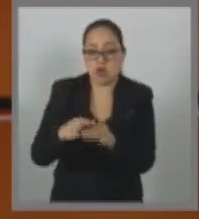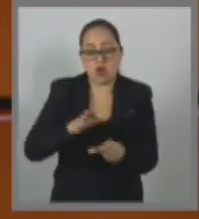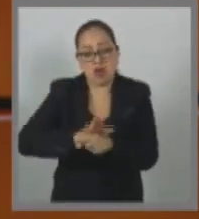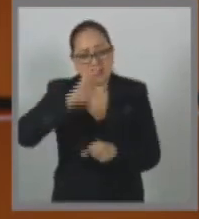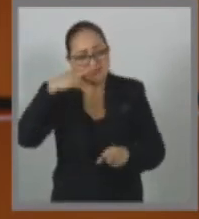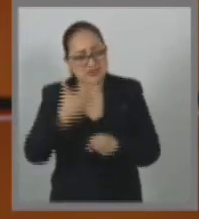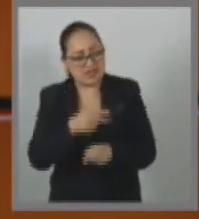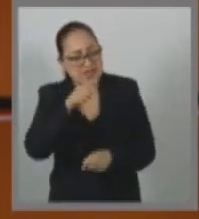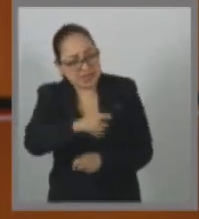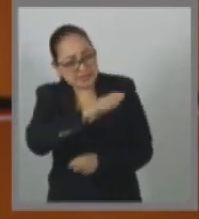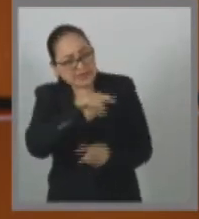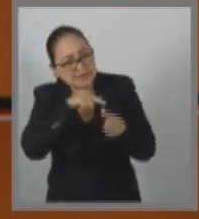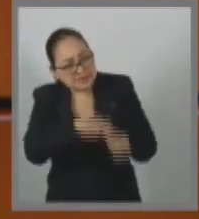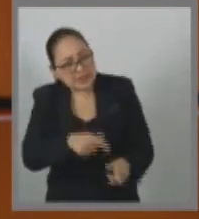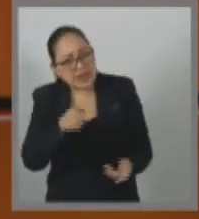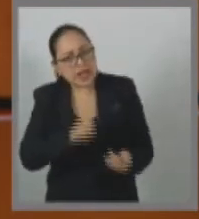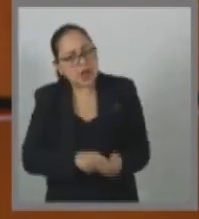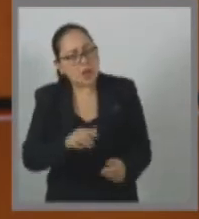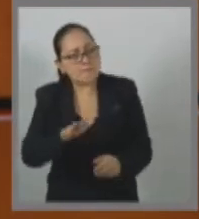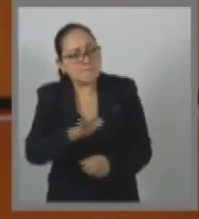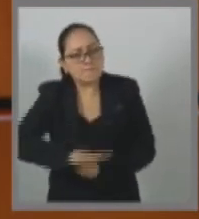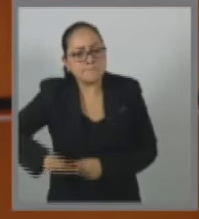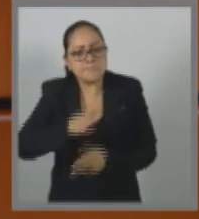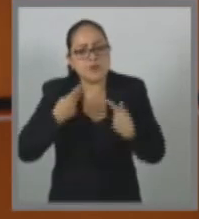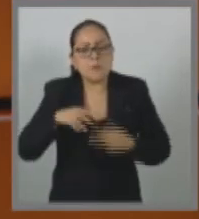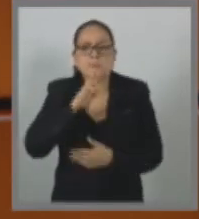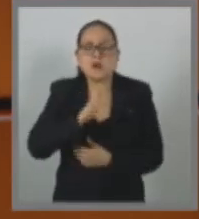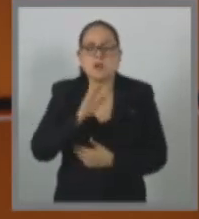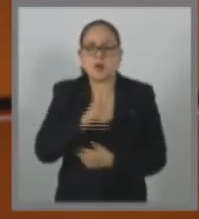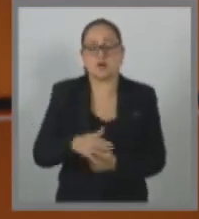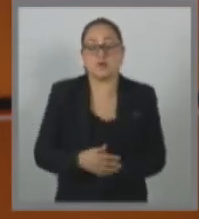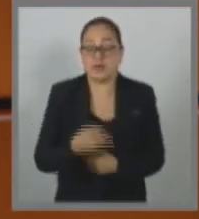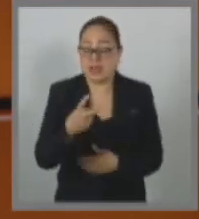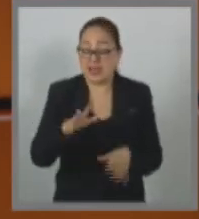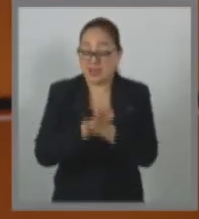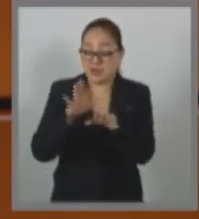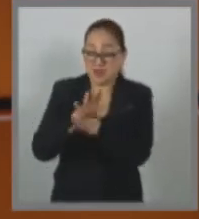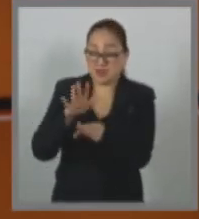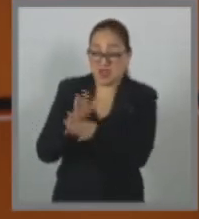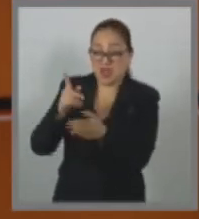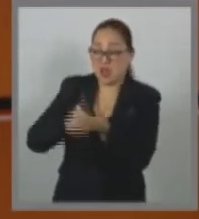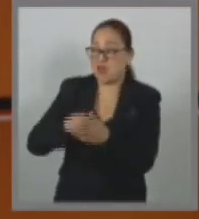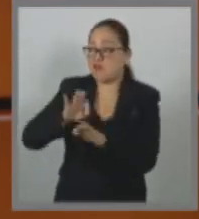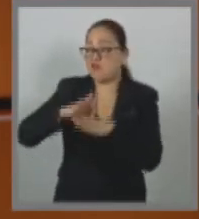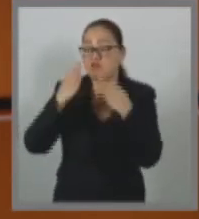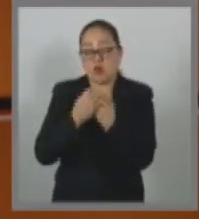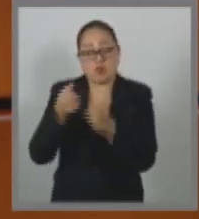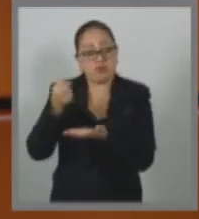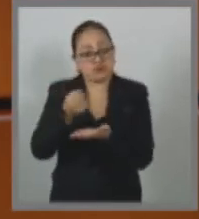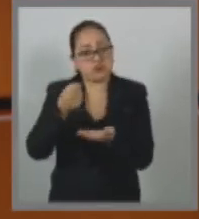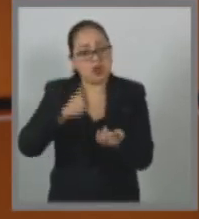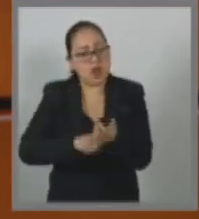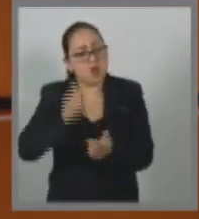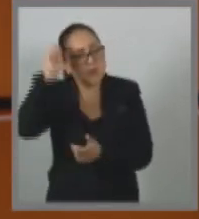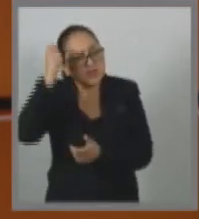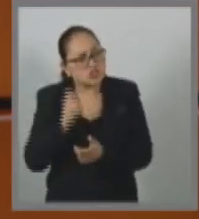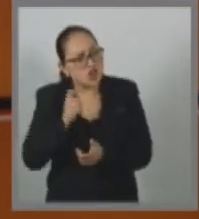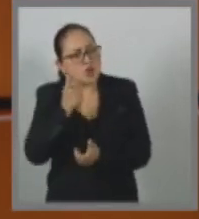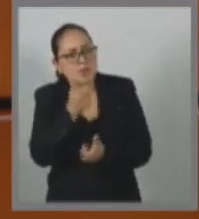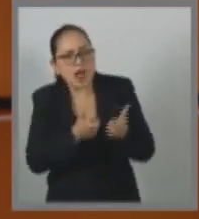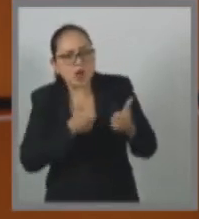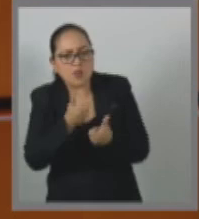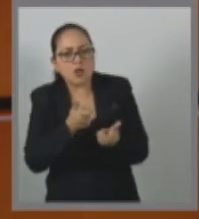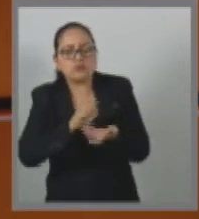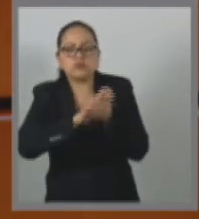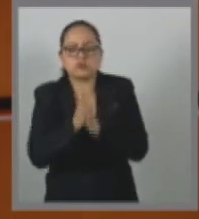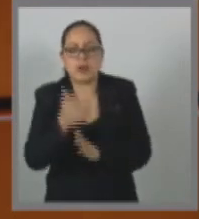ser proveedor de bienestar social. Estos cambios incidieron en su esquema financiero de cuotas y pensiones, a sus esquemas